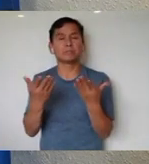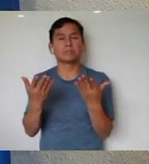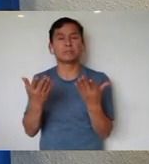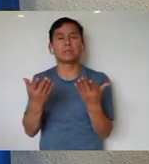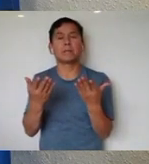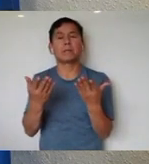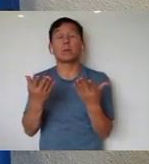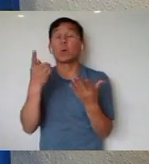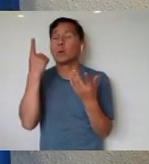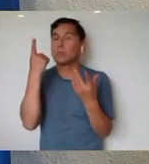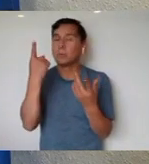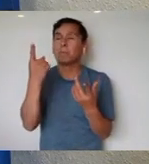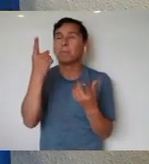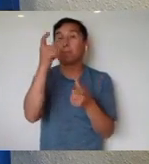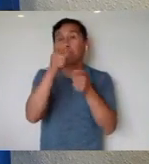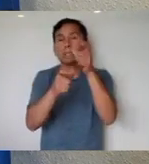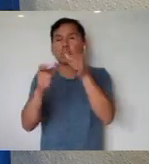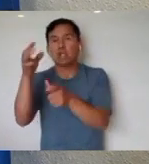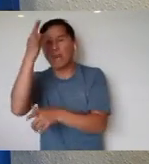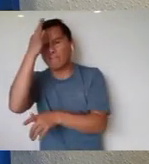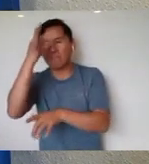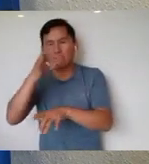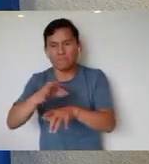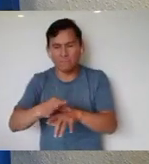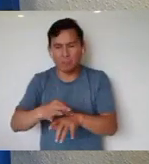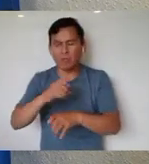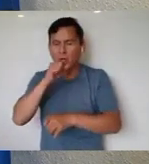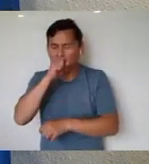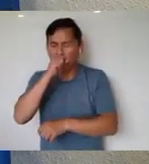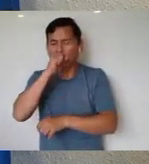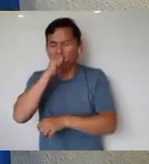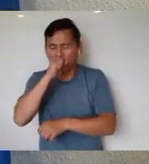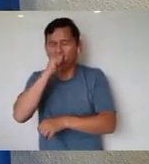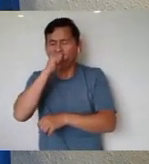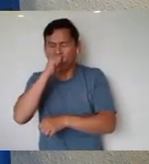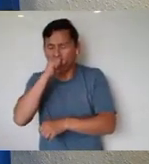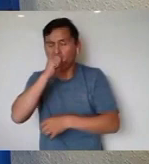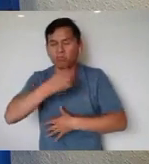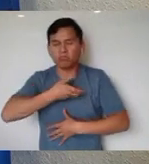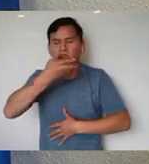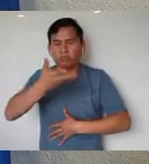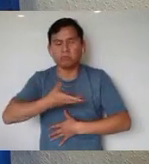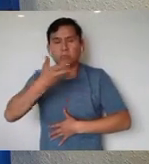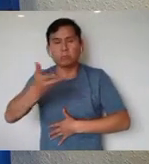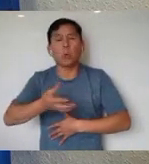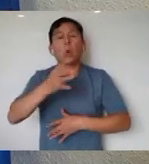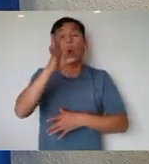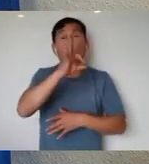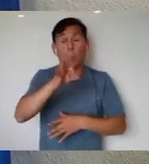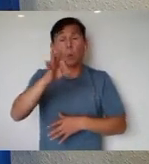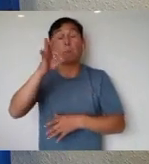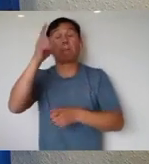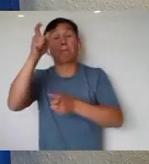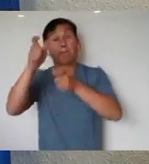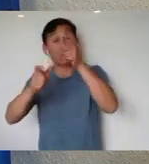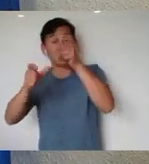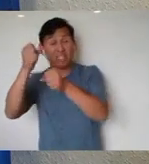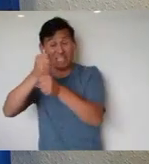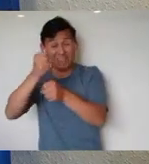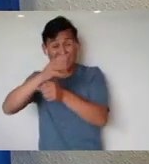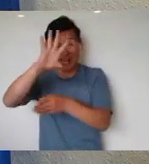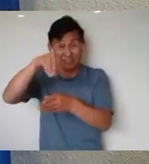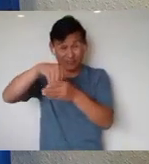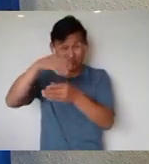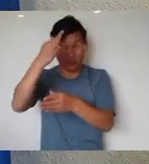que se ha privilegiado siempre o para la gente enferma que está con tos activa, con tos productiva, y también para los trabajadores